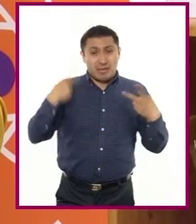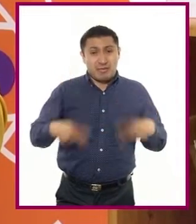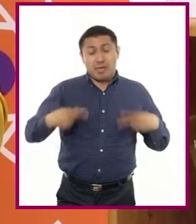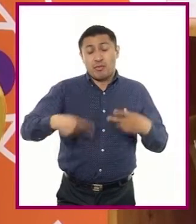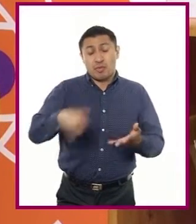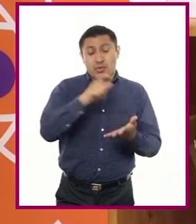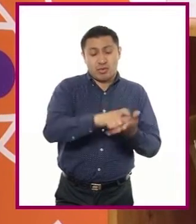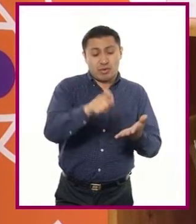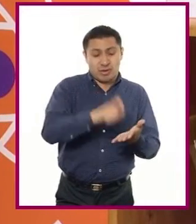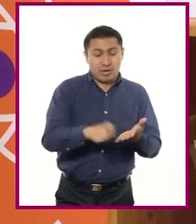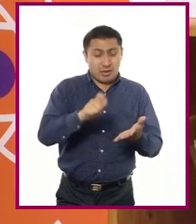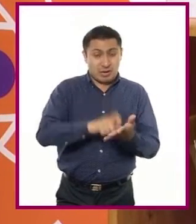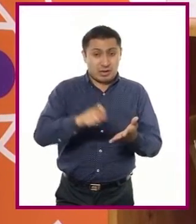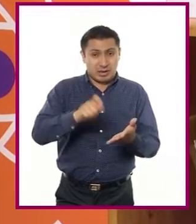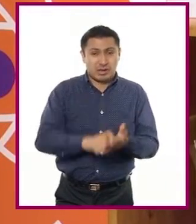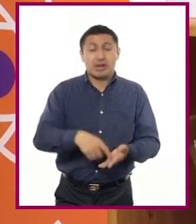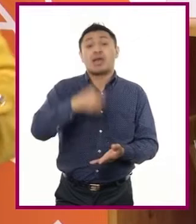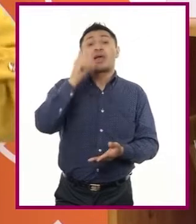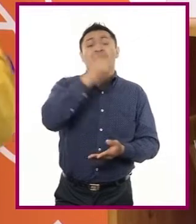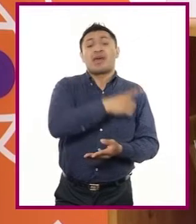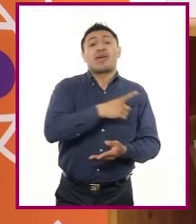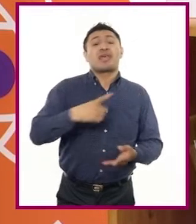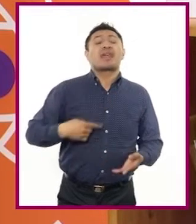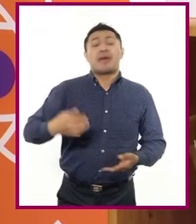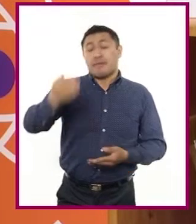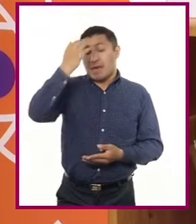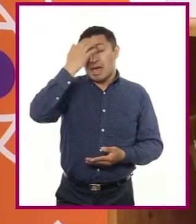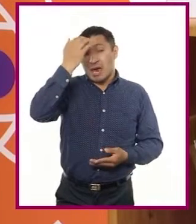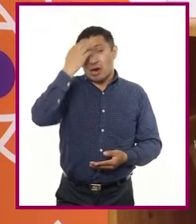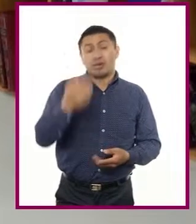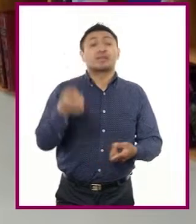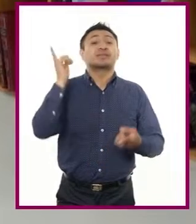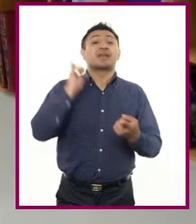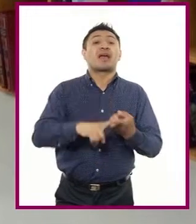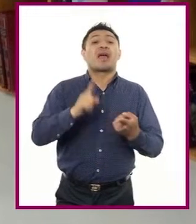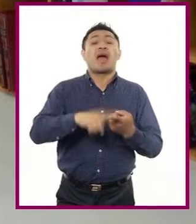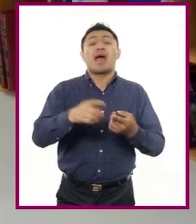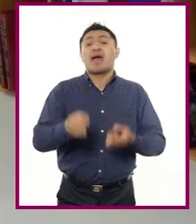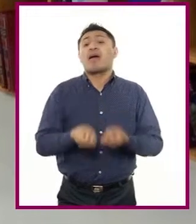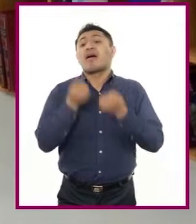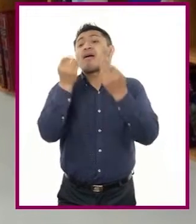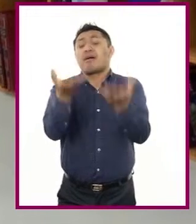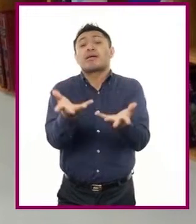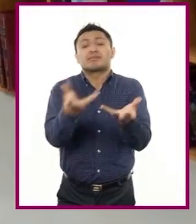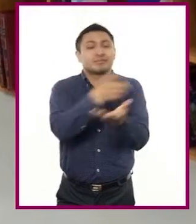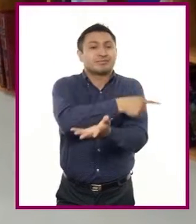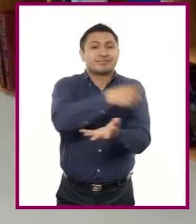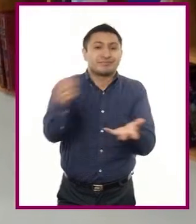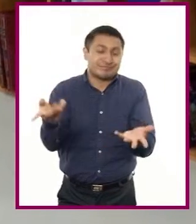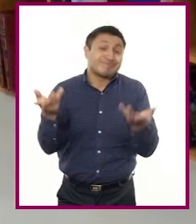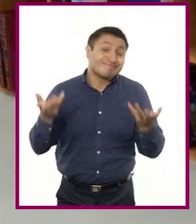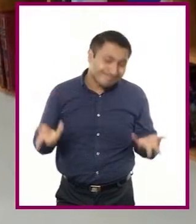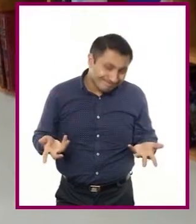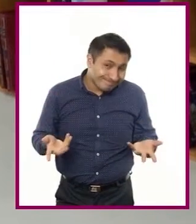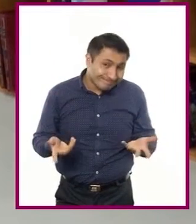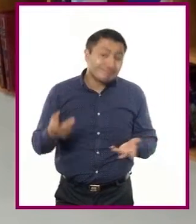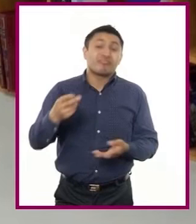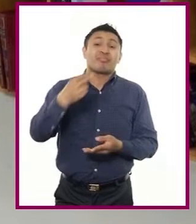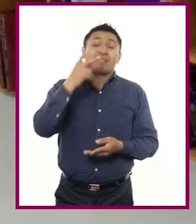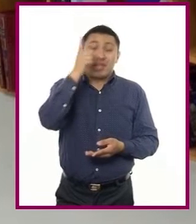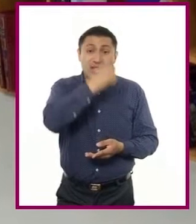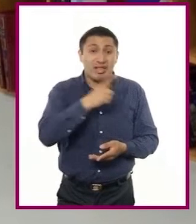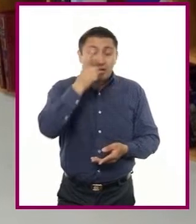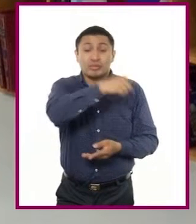académico es conocer al público al que se quiere dirigir y el lenguaje que utiliza. De